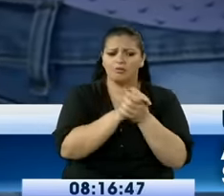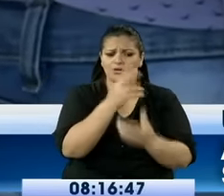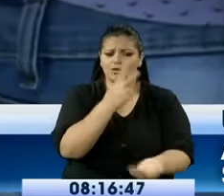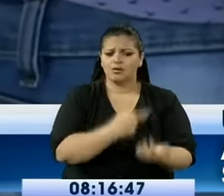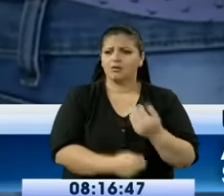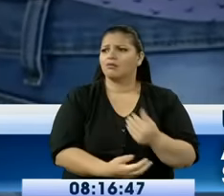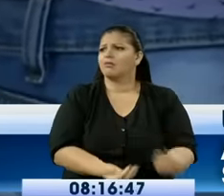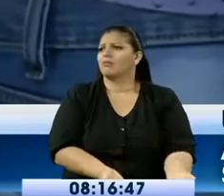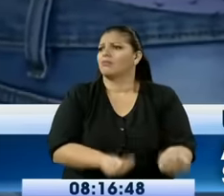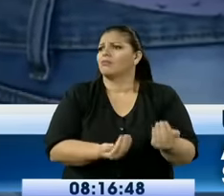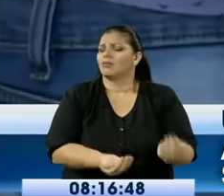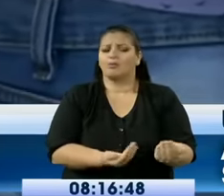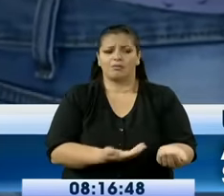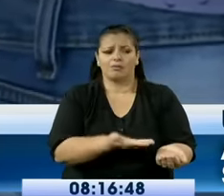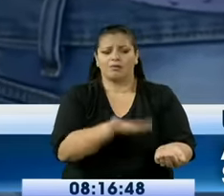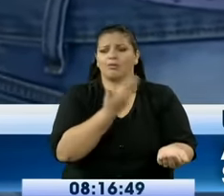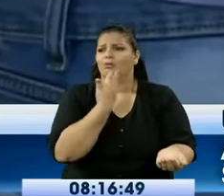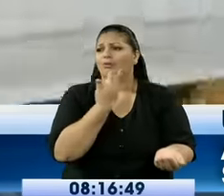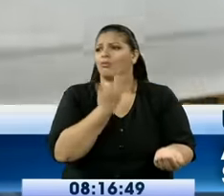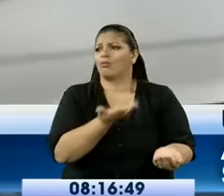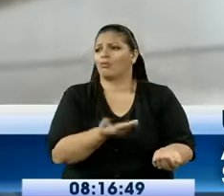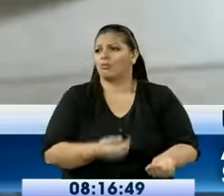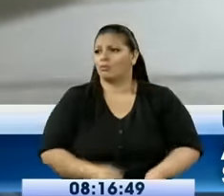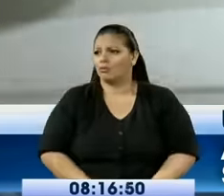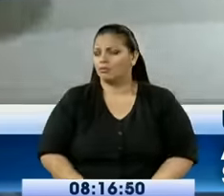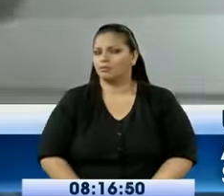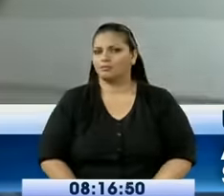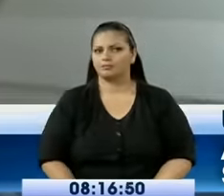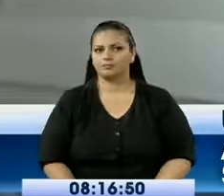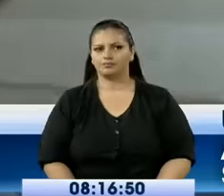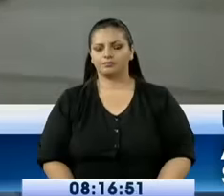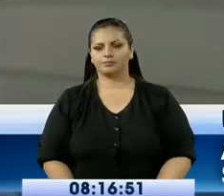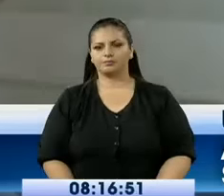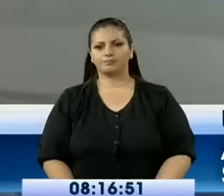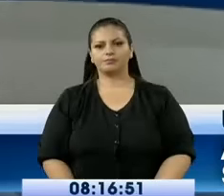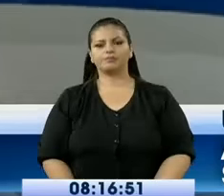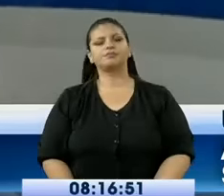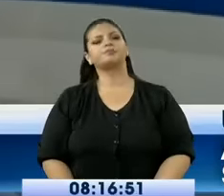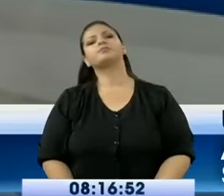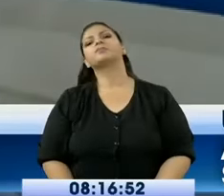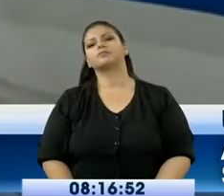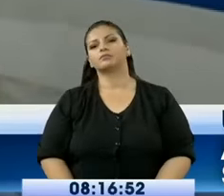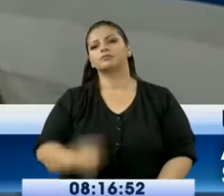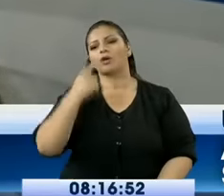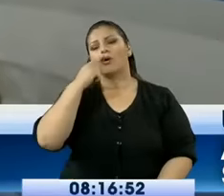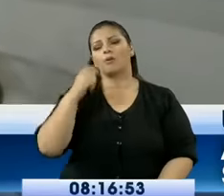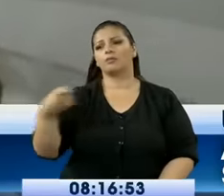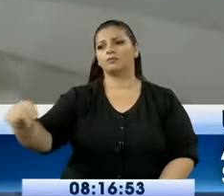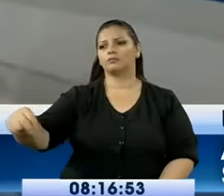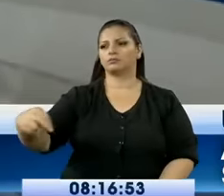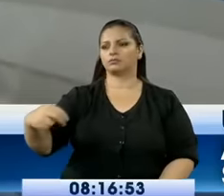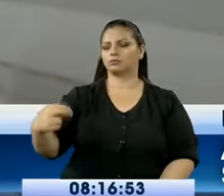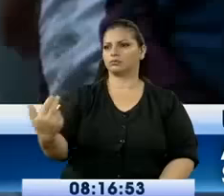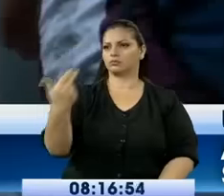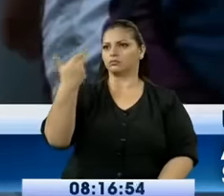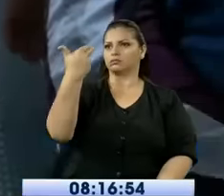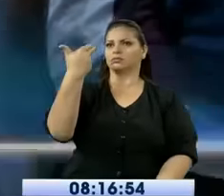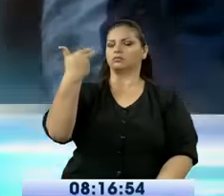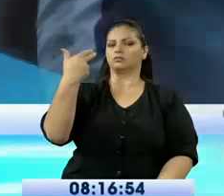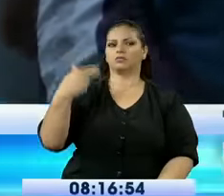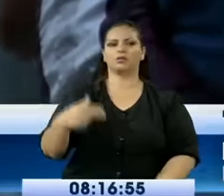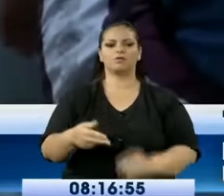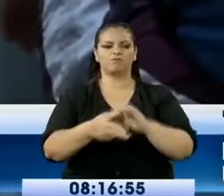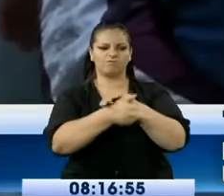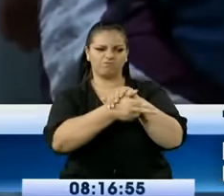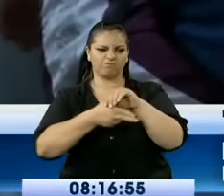está en brazos, mi otro hijo que estaba del lado. Y vino un individuo, se bajó. No me apuntó, me rastrilló el arma, no sé, se le